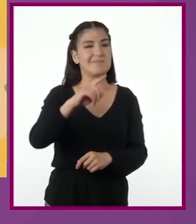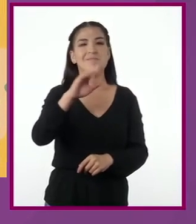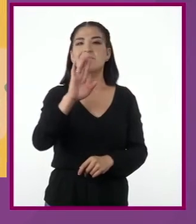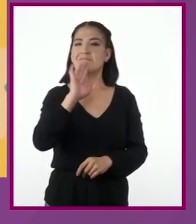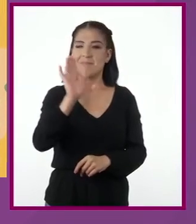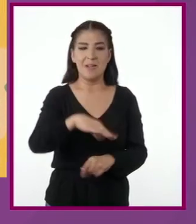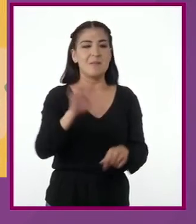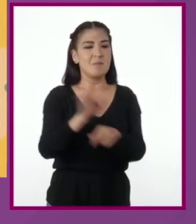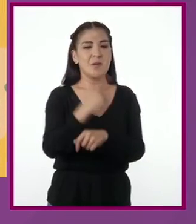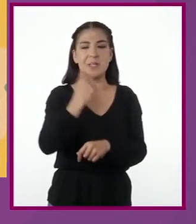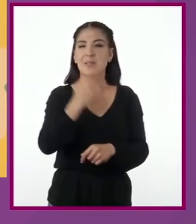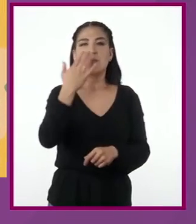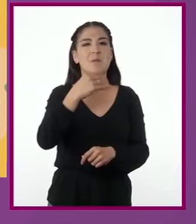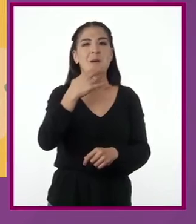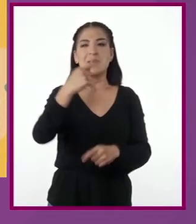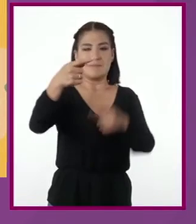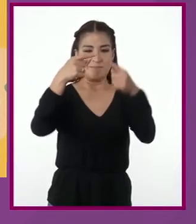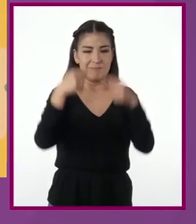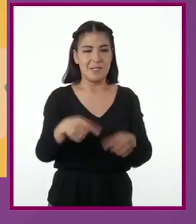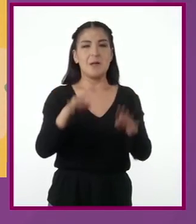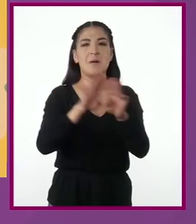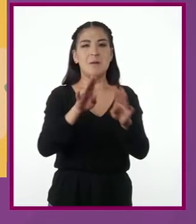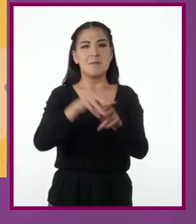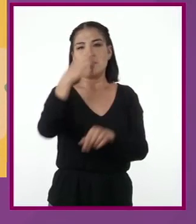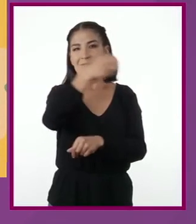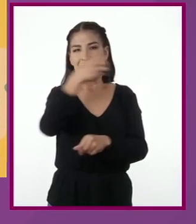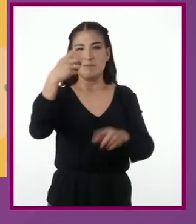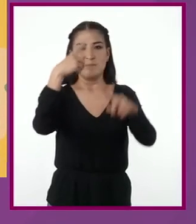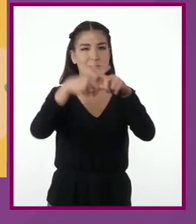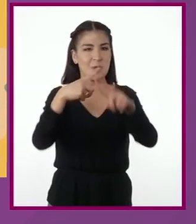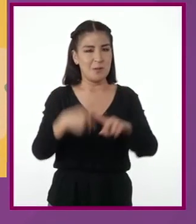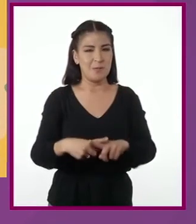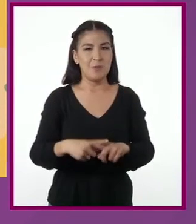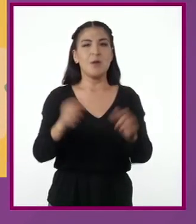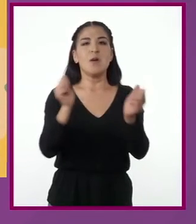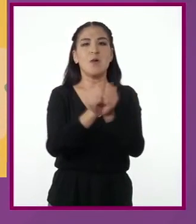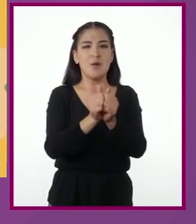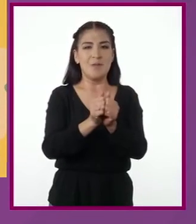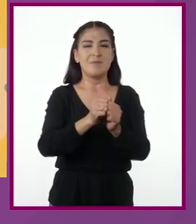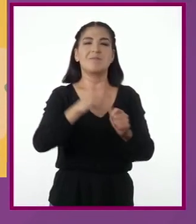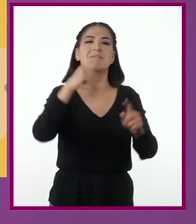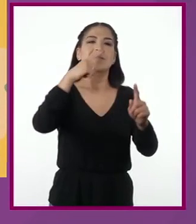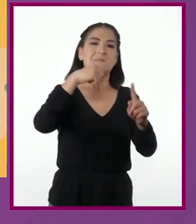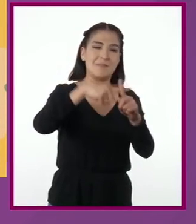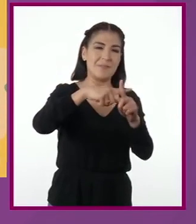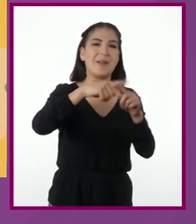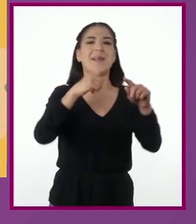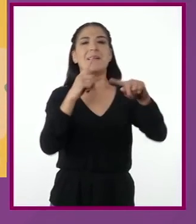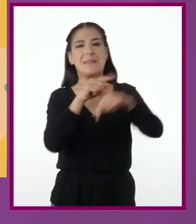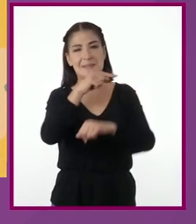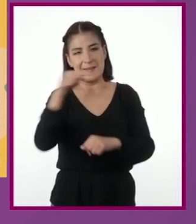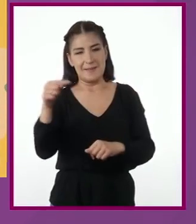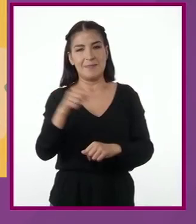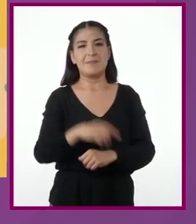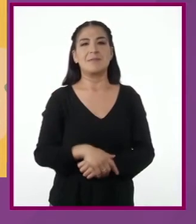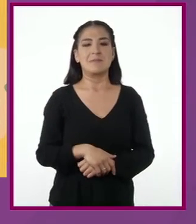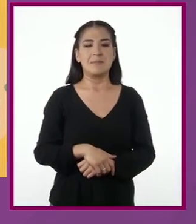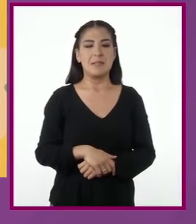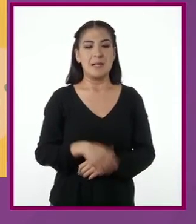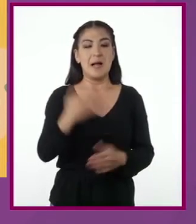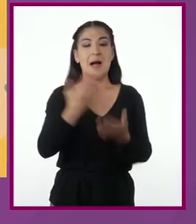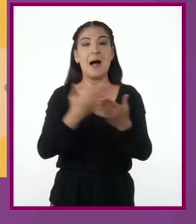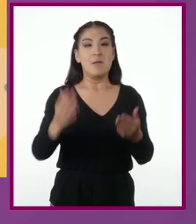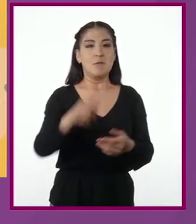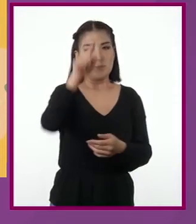se aplica inadecuadamente el procedimiento de la multiplicación con fracciones positivas y negativas. Ahora